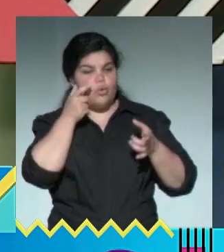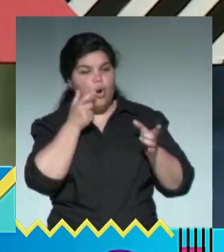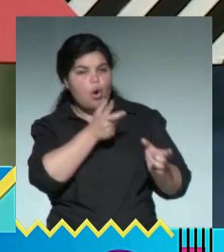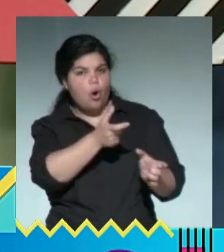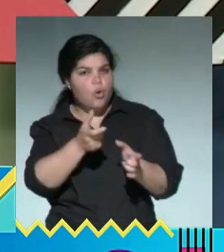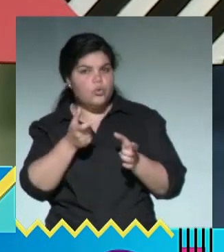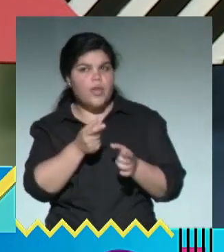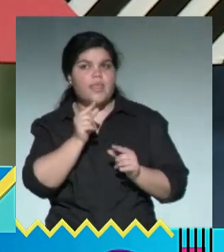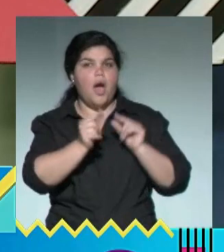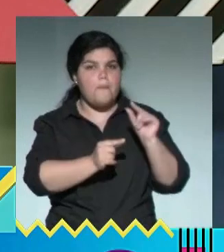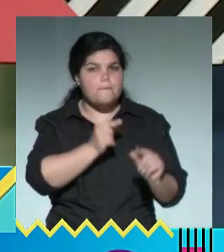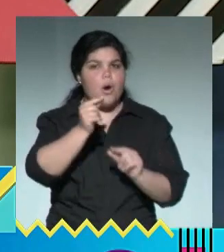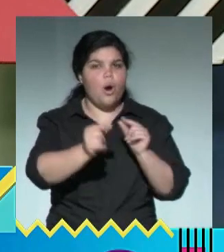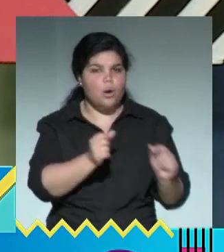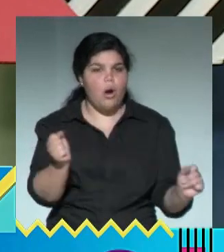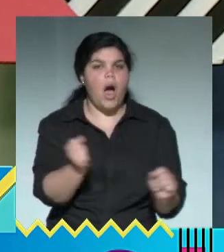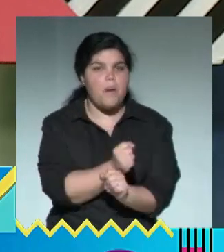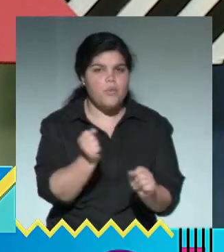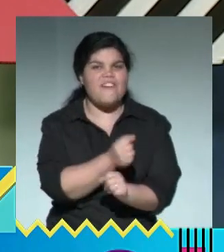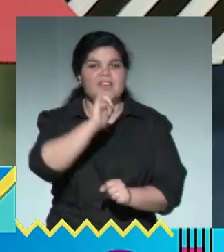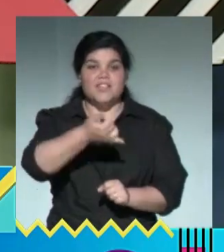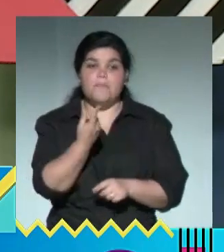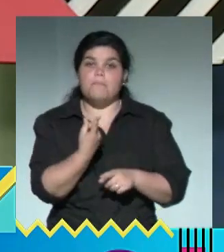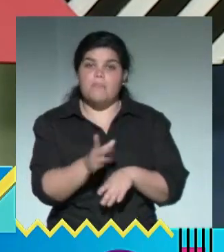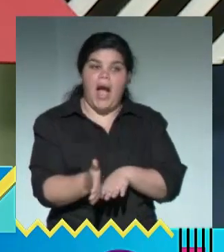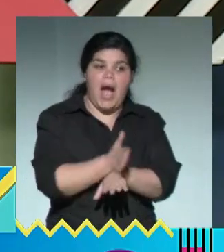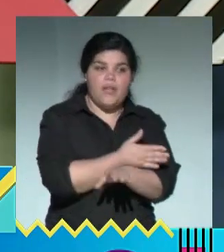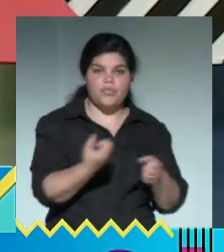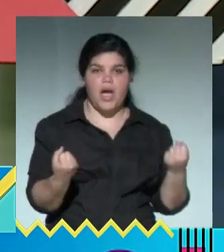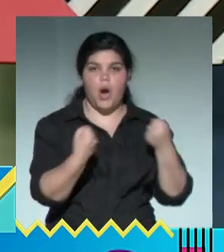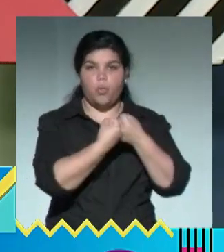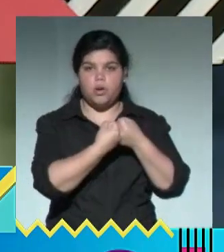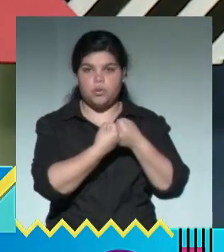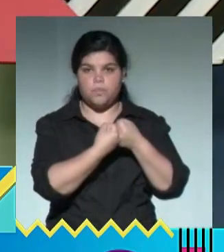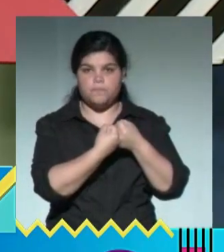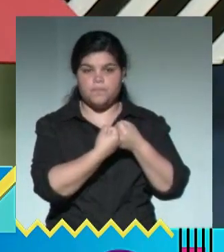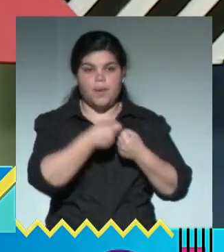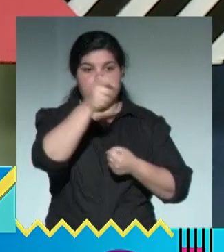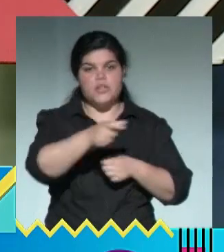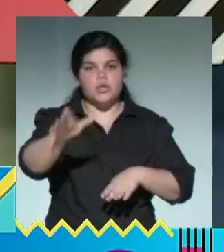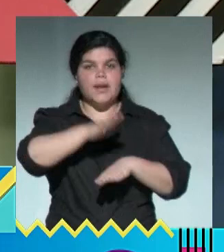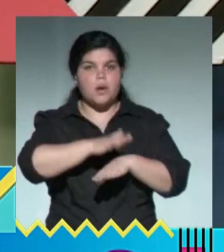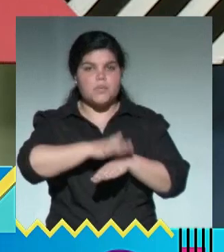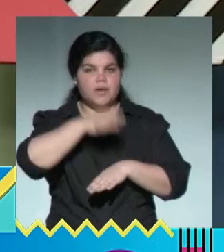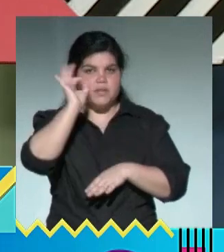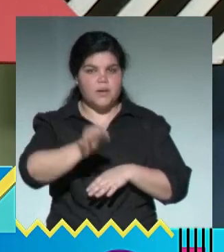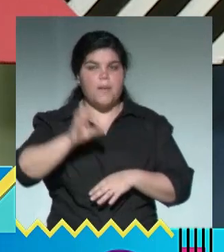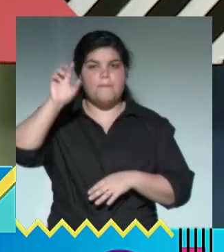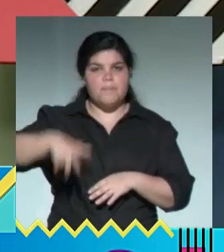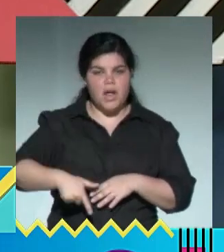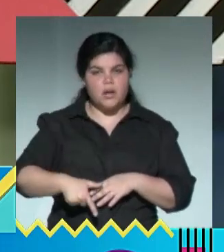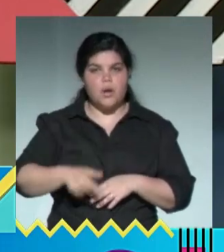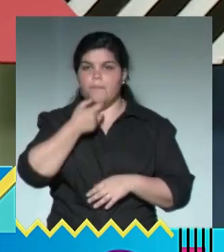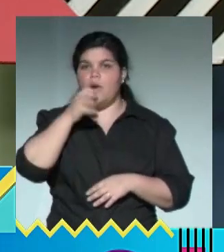empezado a autorizar, pero en un marco acordado. ¿Qué significa un marco acordado? Bajo la supervisión de la gente que maneja el tema, que es el Plan Provincial de Manejo del